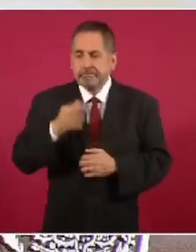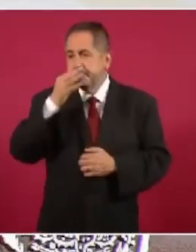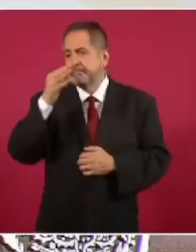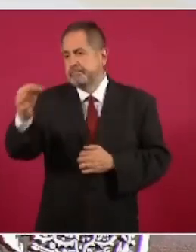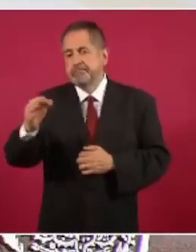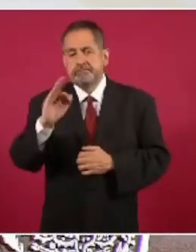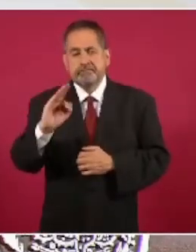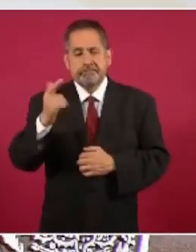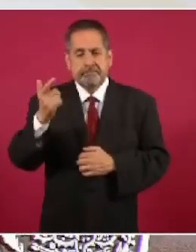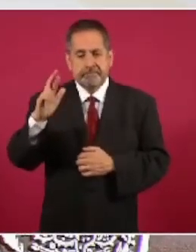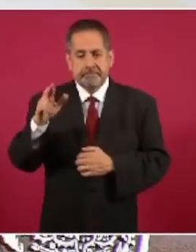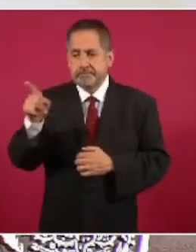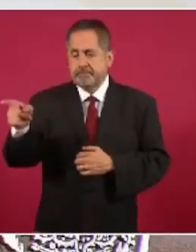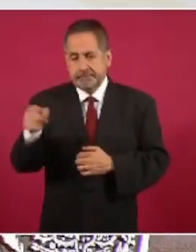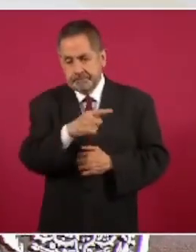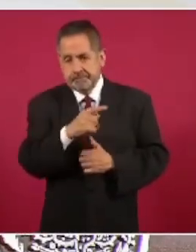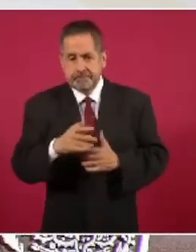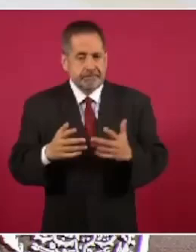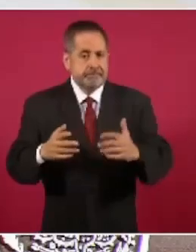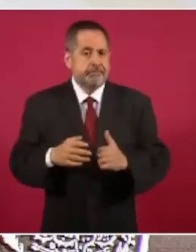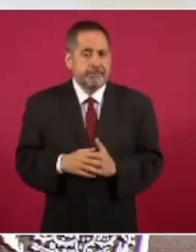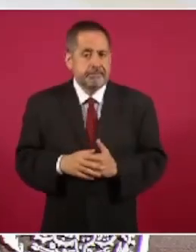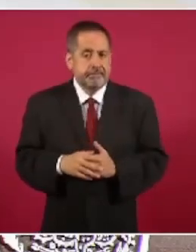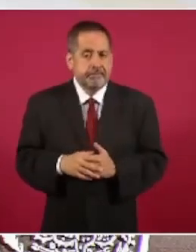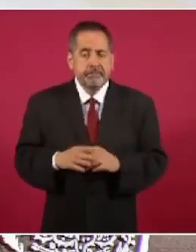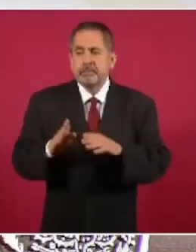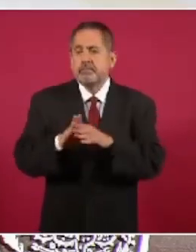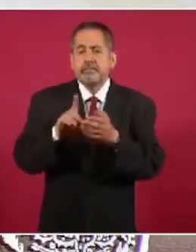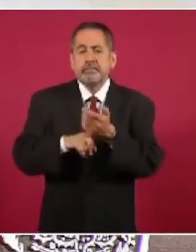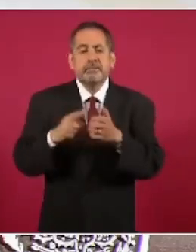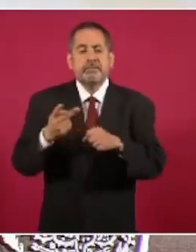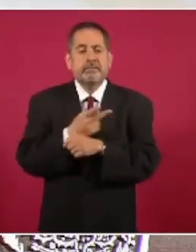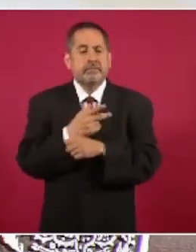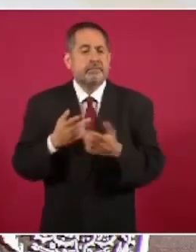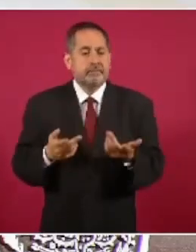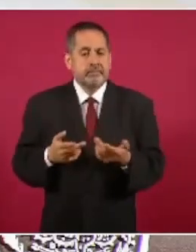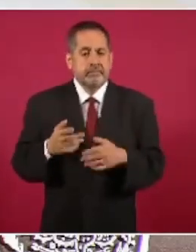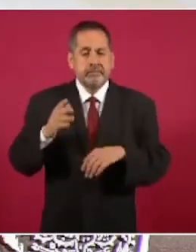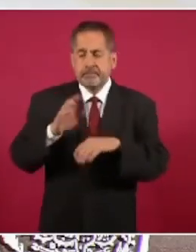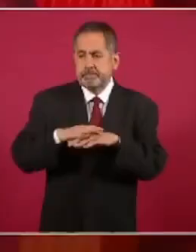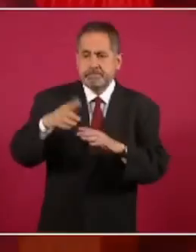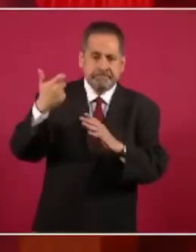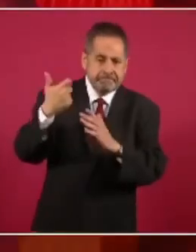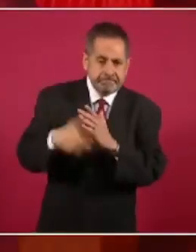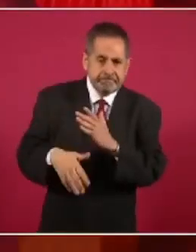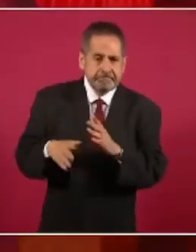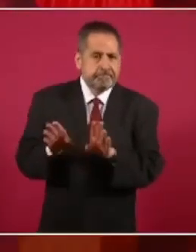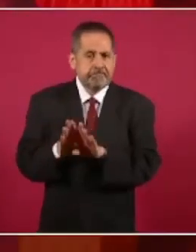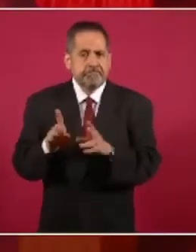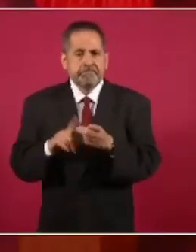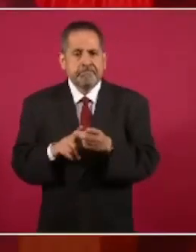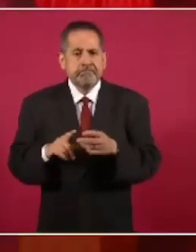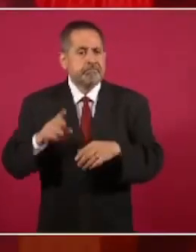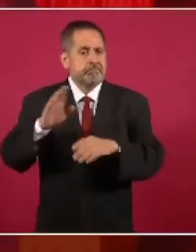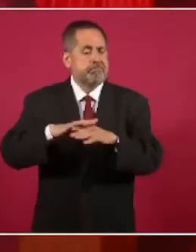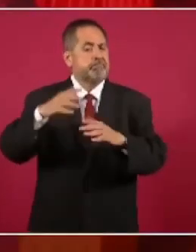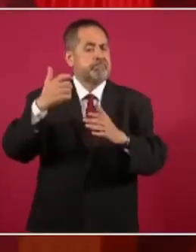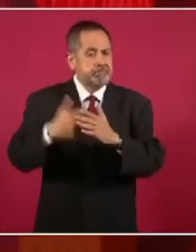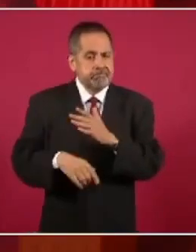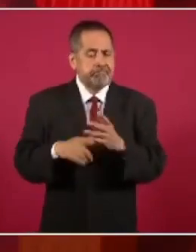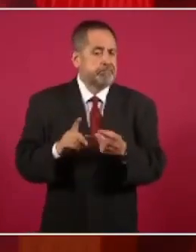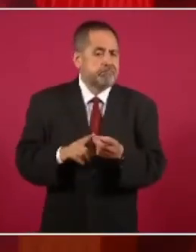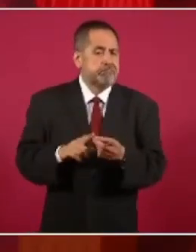casos. Vamos a ver el referente que tenemos, cuál es barato, cuál es caro. Para lo barato,